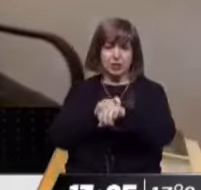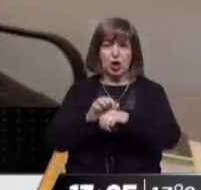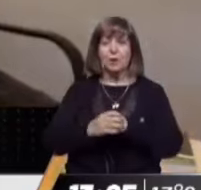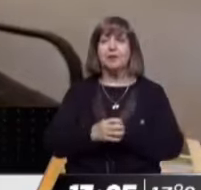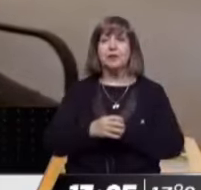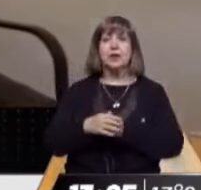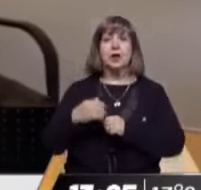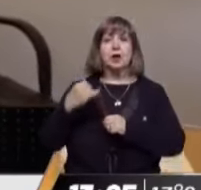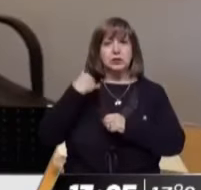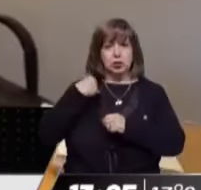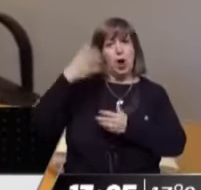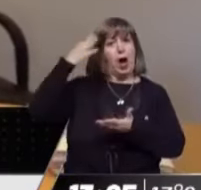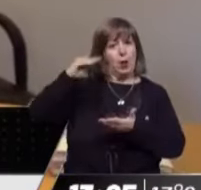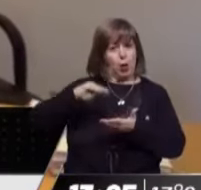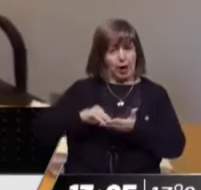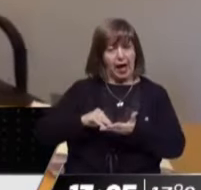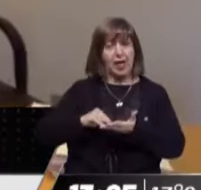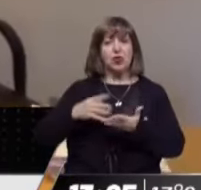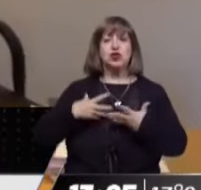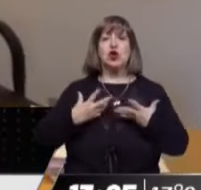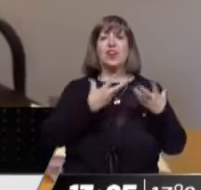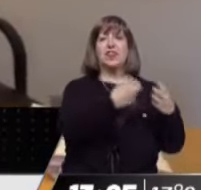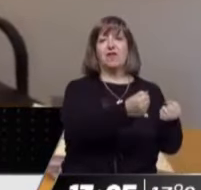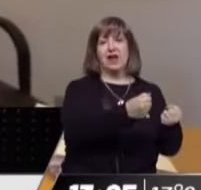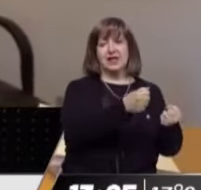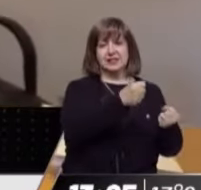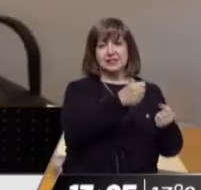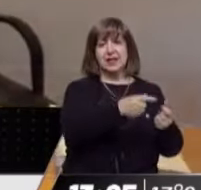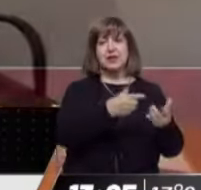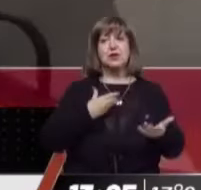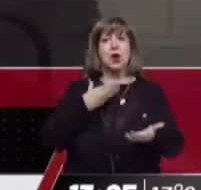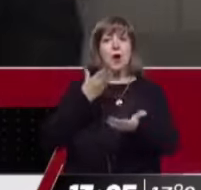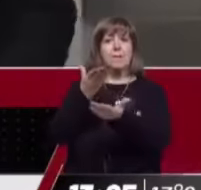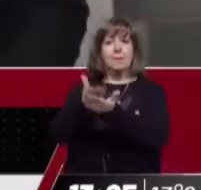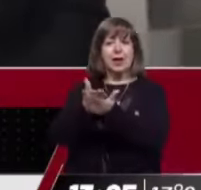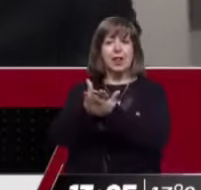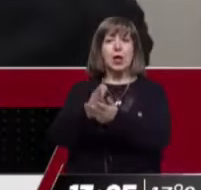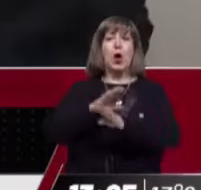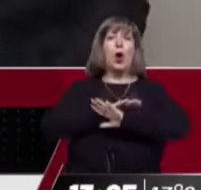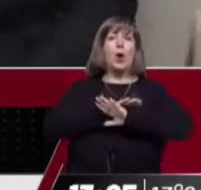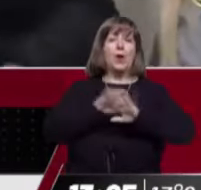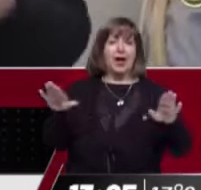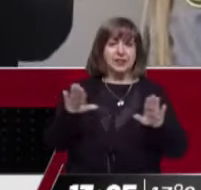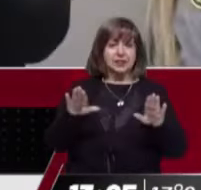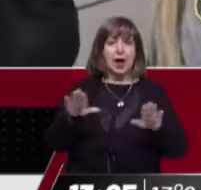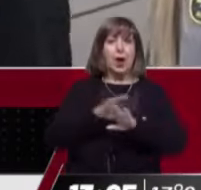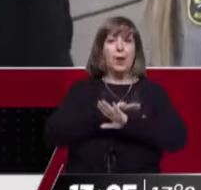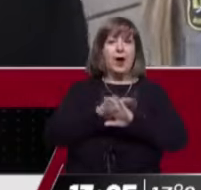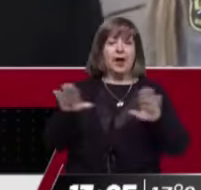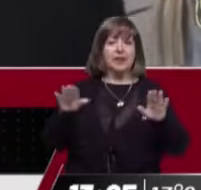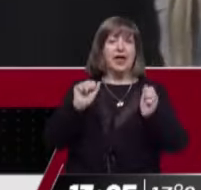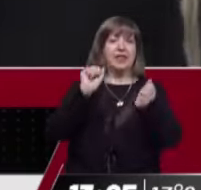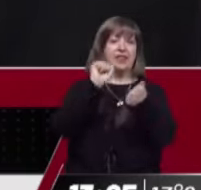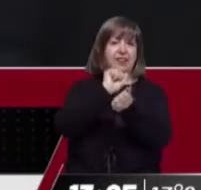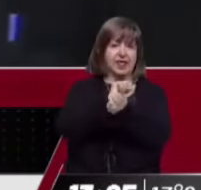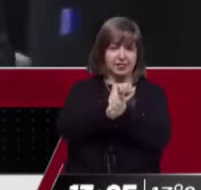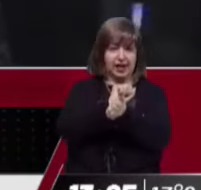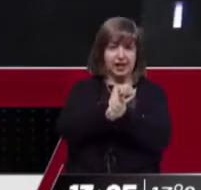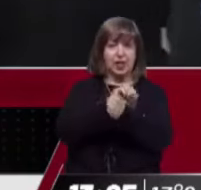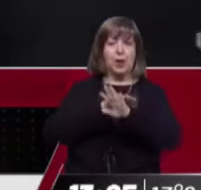tardes. Efectivamente, esta defensa técnica va a solicitar el cese de la prisión preventiva del señor Juan Garay, toda vez